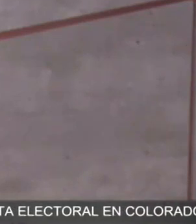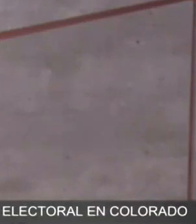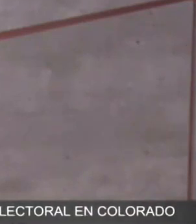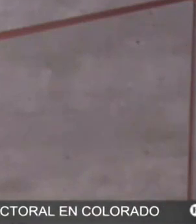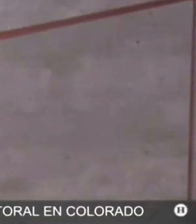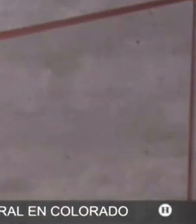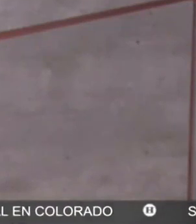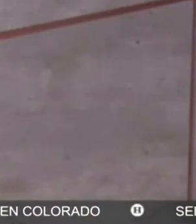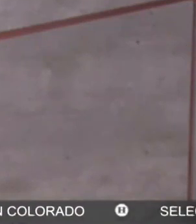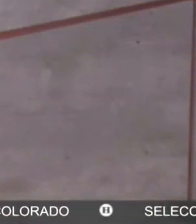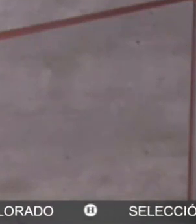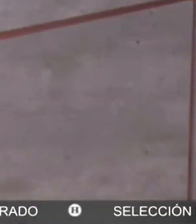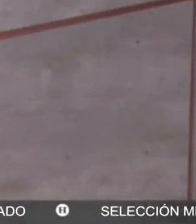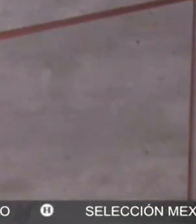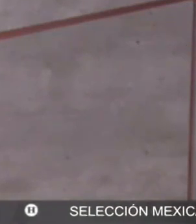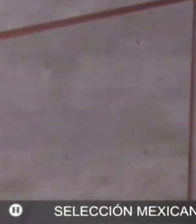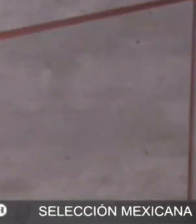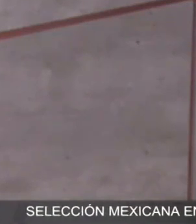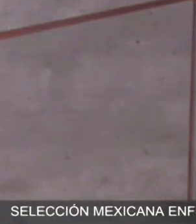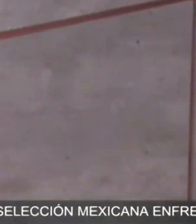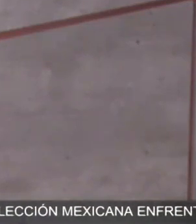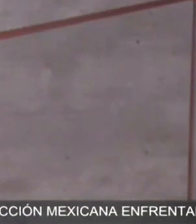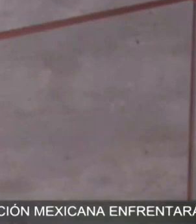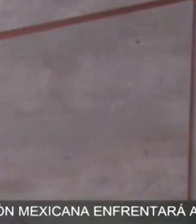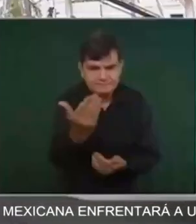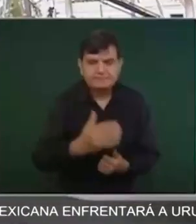huracán Otis en Guerrero. Esto fue lo que comentó.